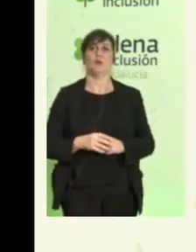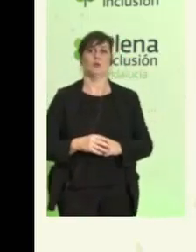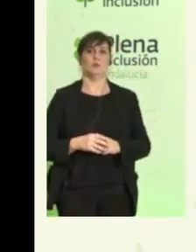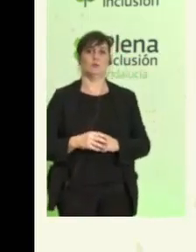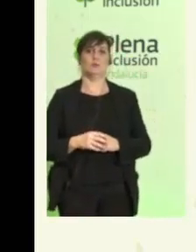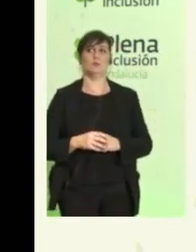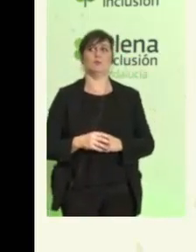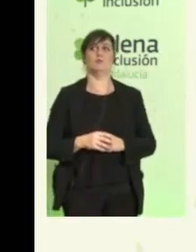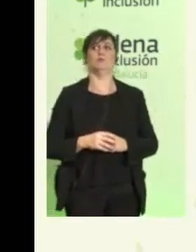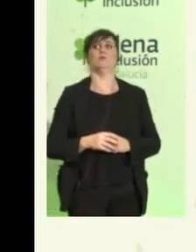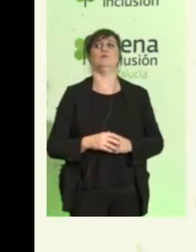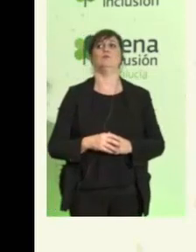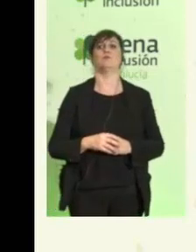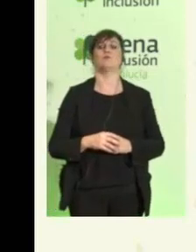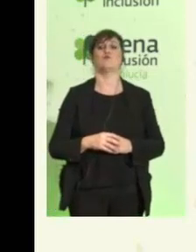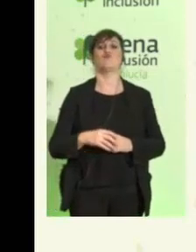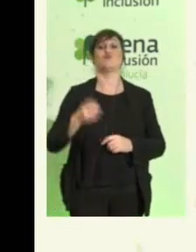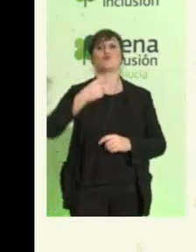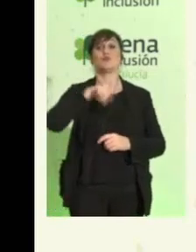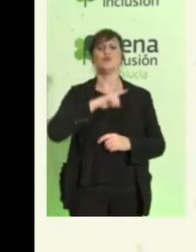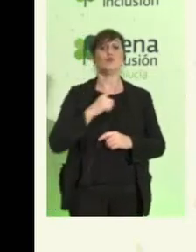Y creemos esto